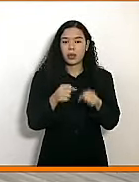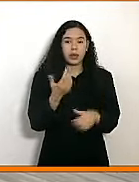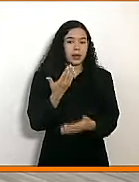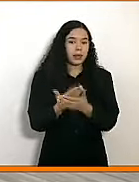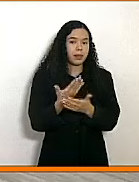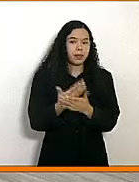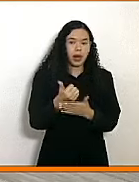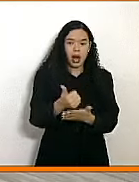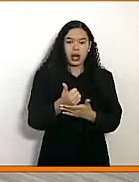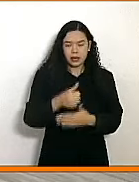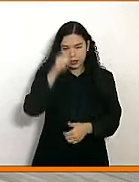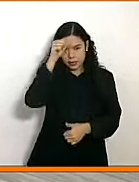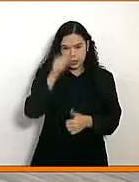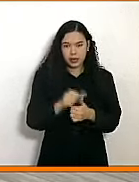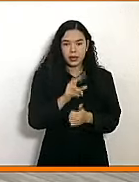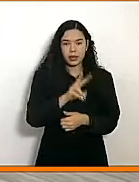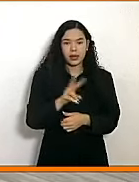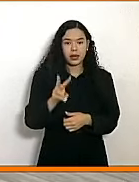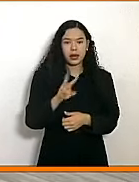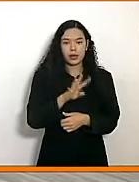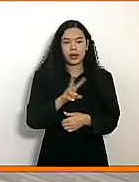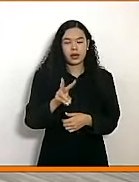técnico. Recuerda que el número es